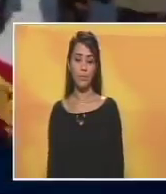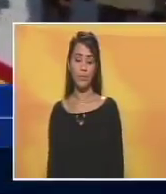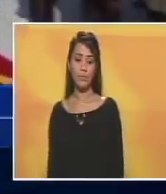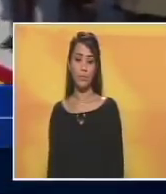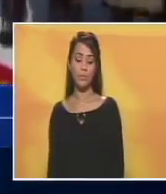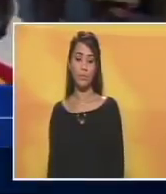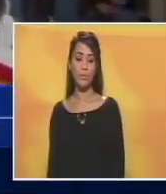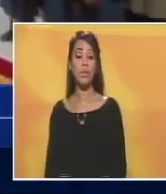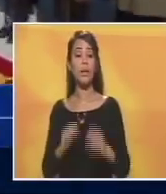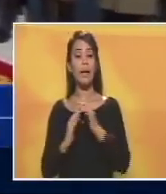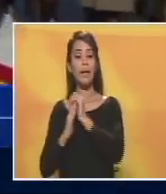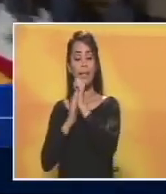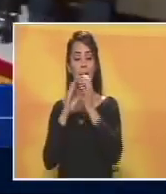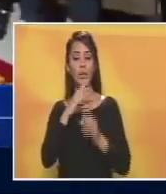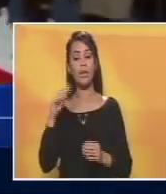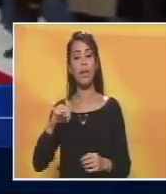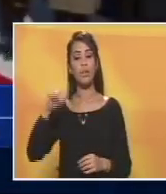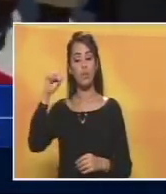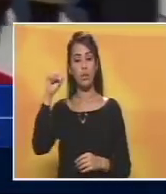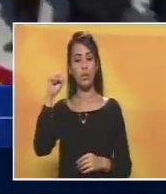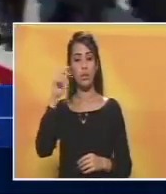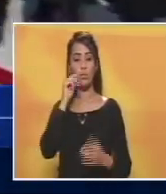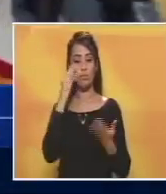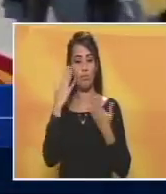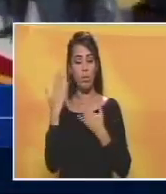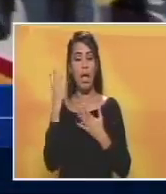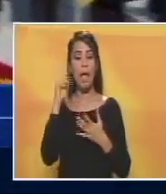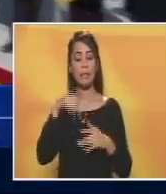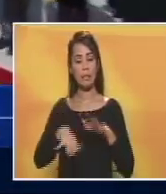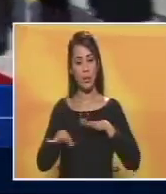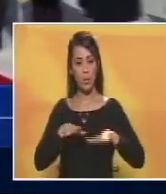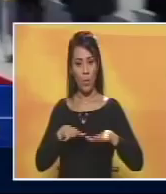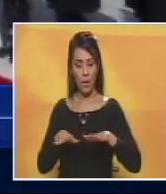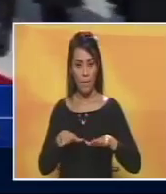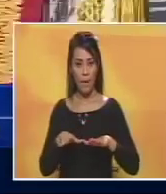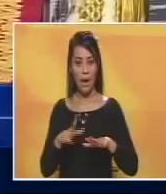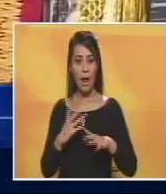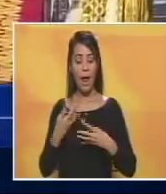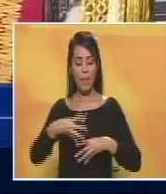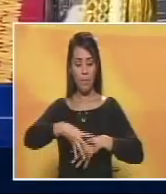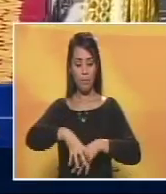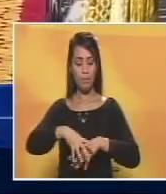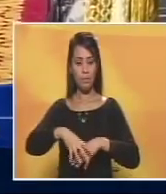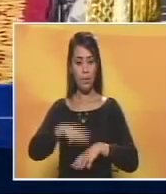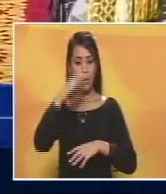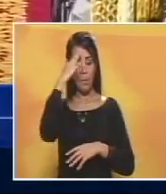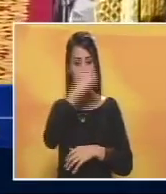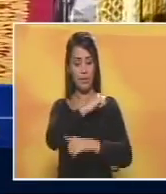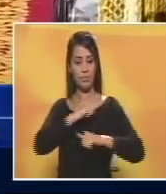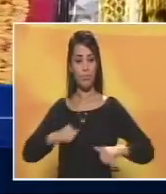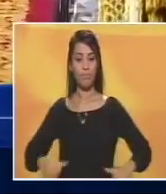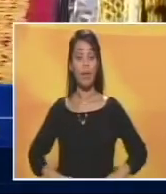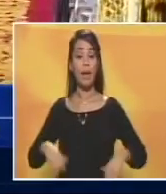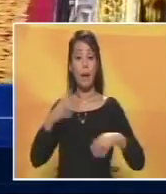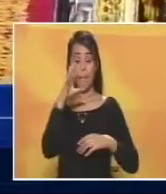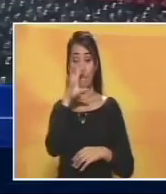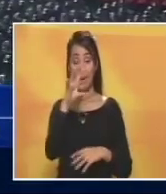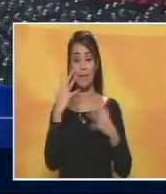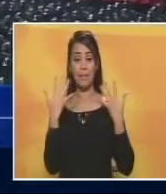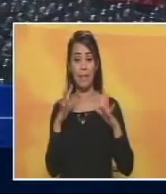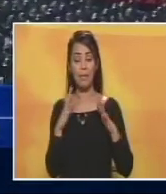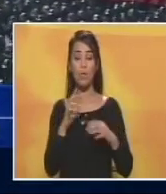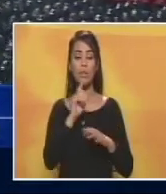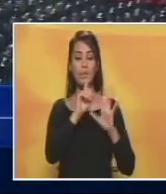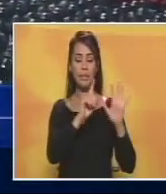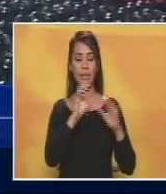El líder de Corea del Norte, Kim Jong-un, presidió este jueves el desfile militar con el que el país celebró 70 aniversario de